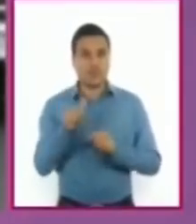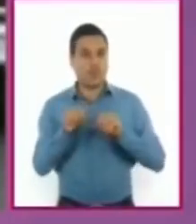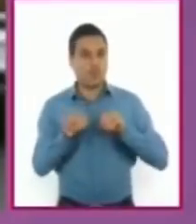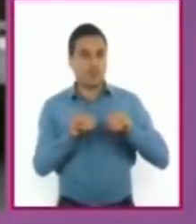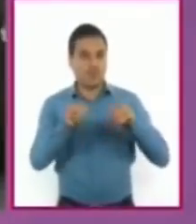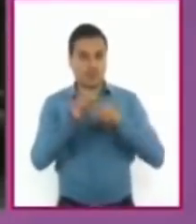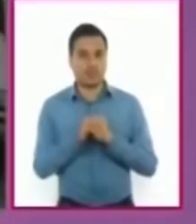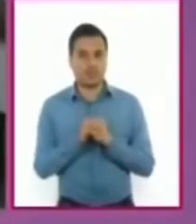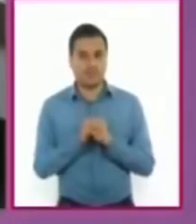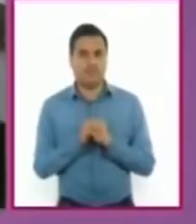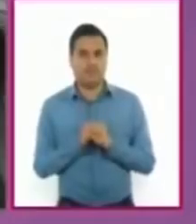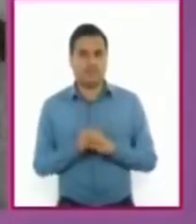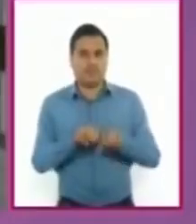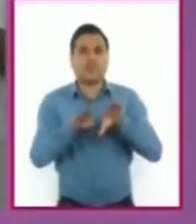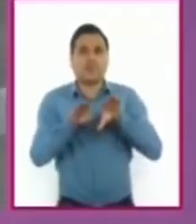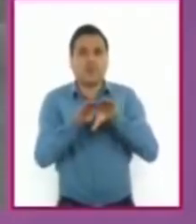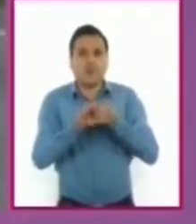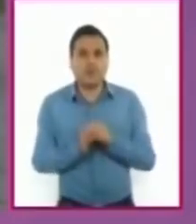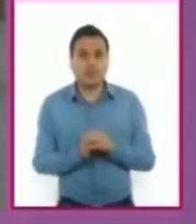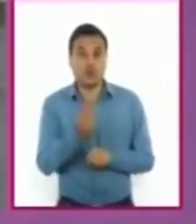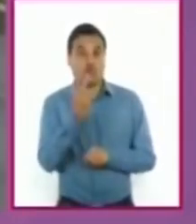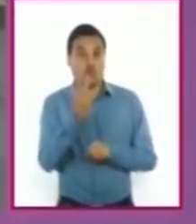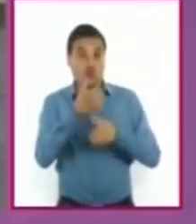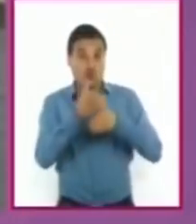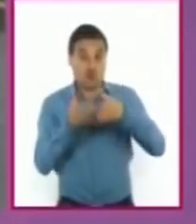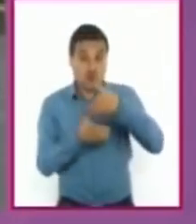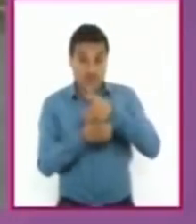interacción entre dos objetos.